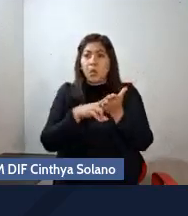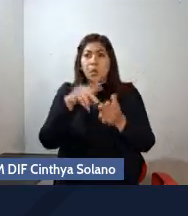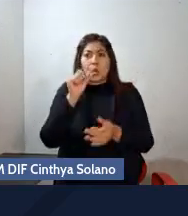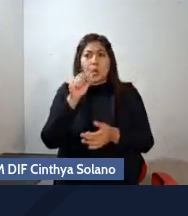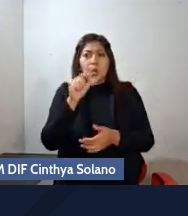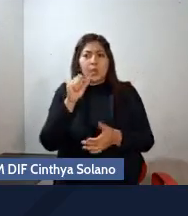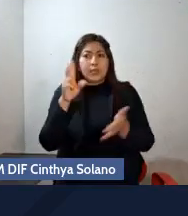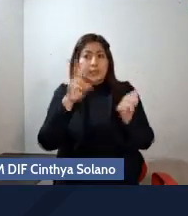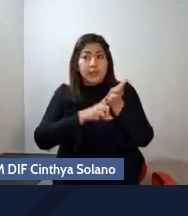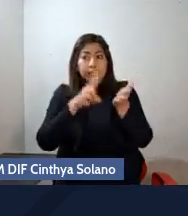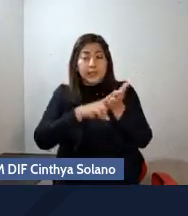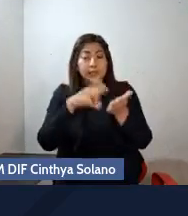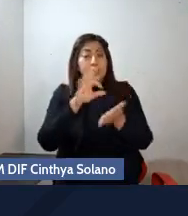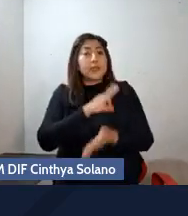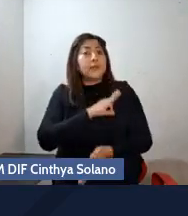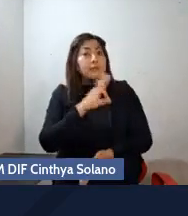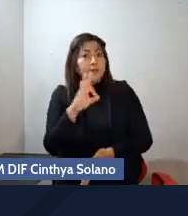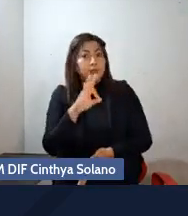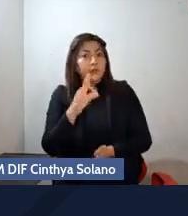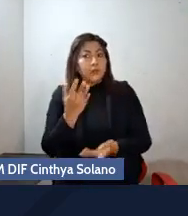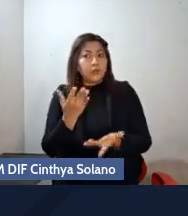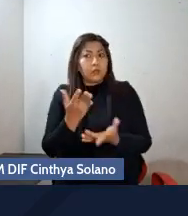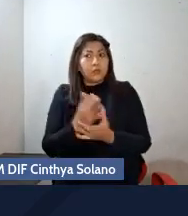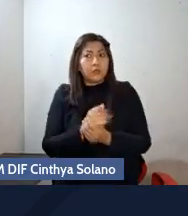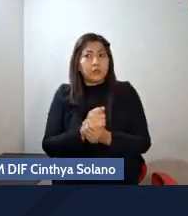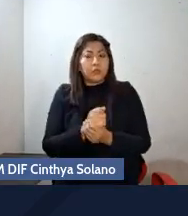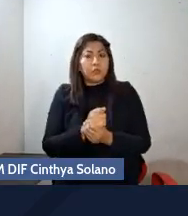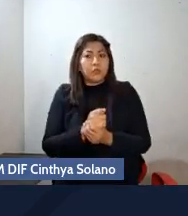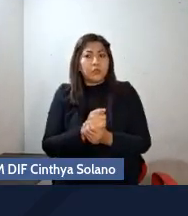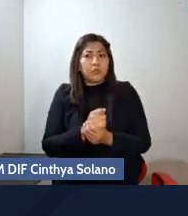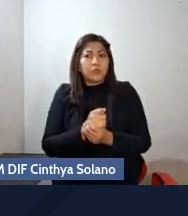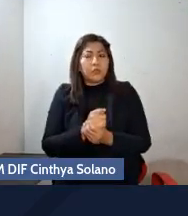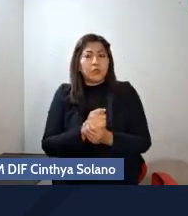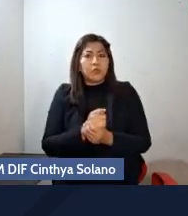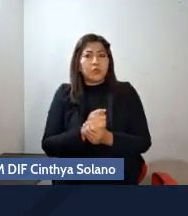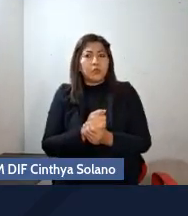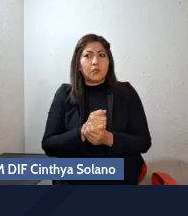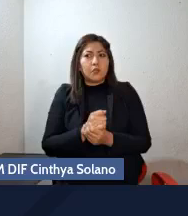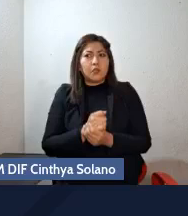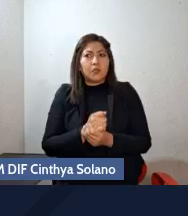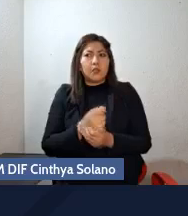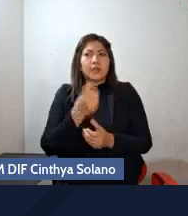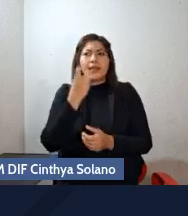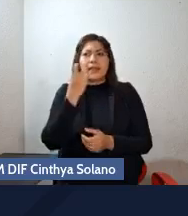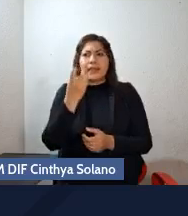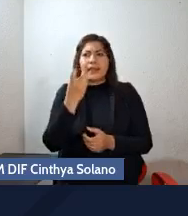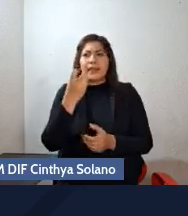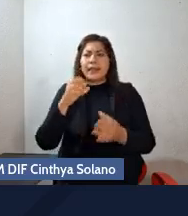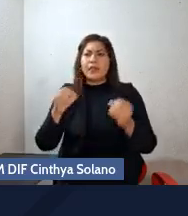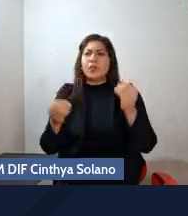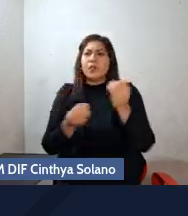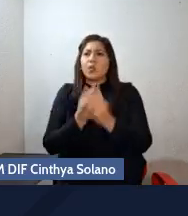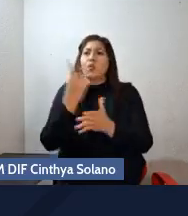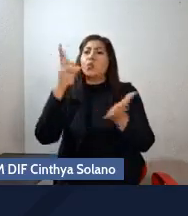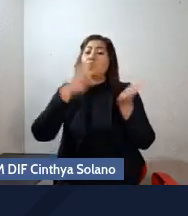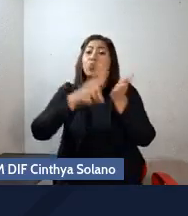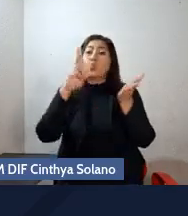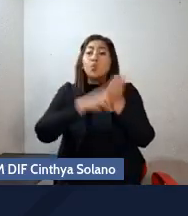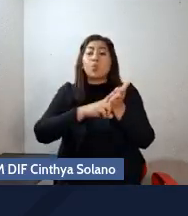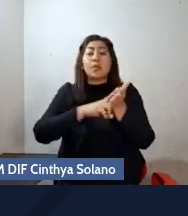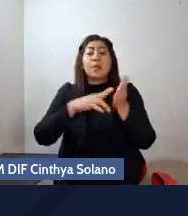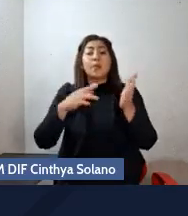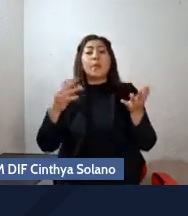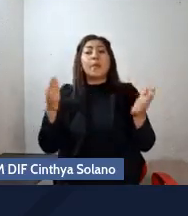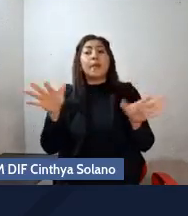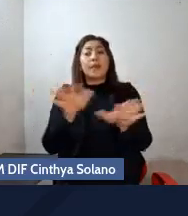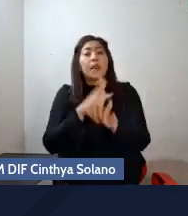las revocaciones? No, es un costo nuevo, porque el testamento que yo